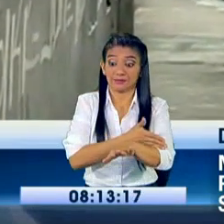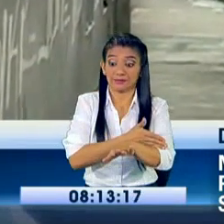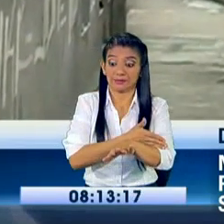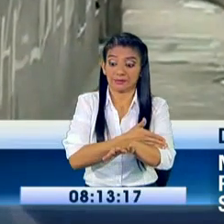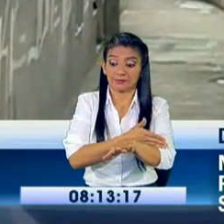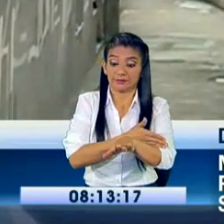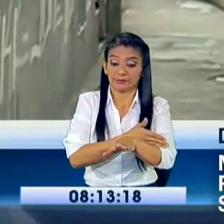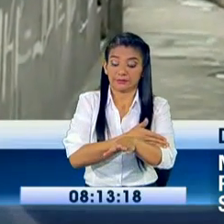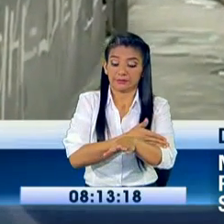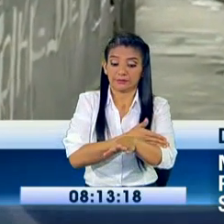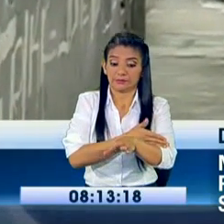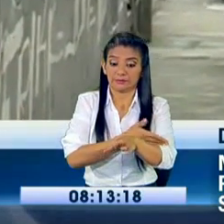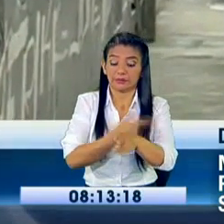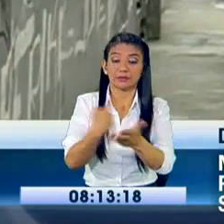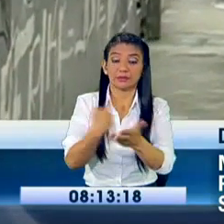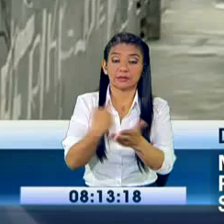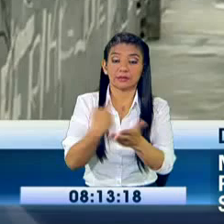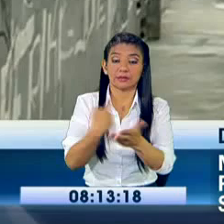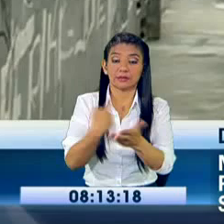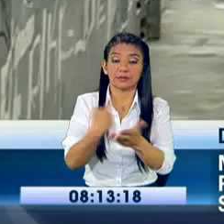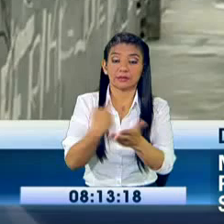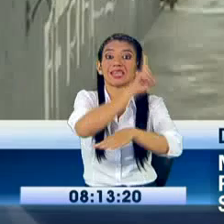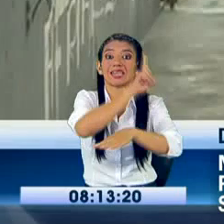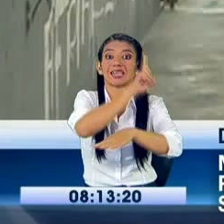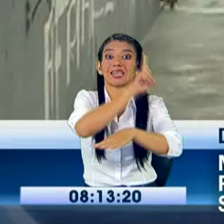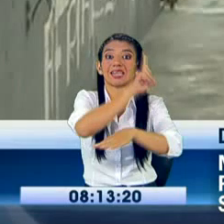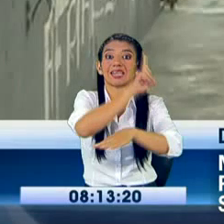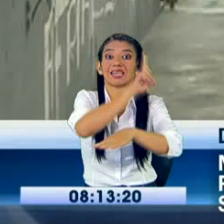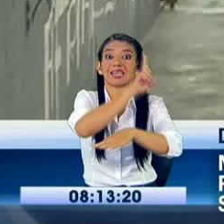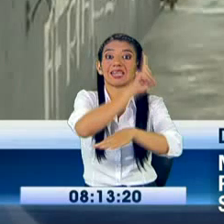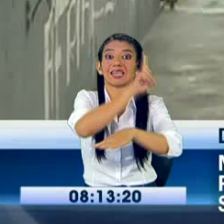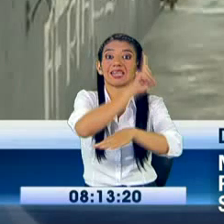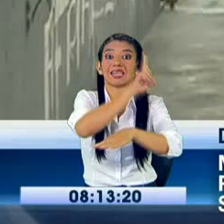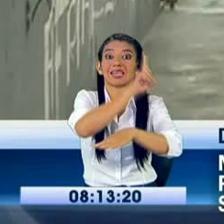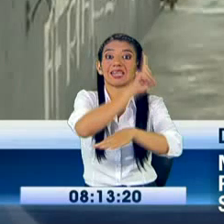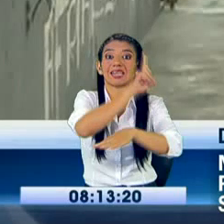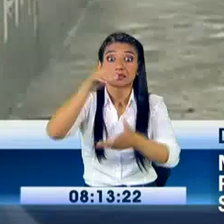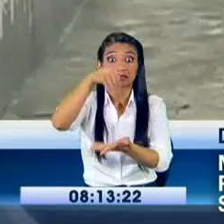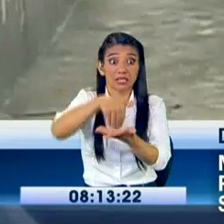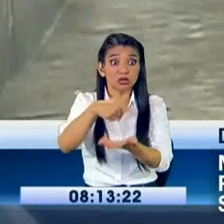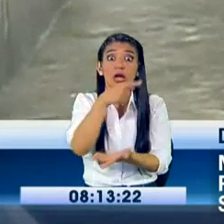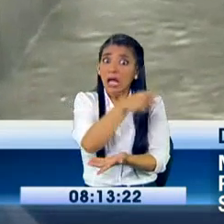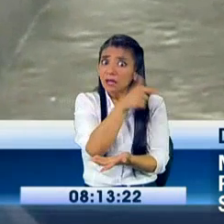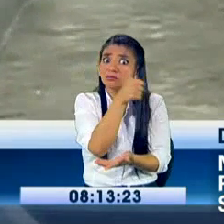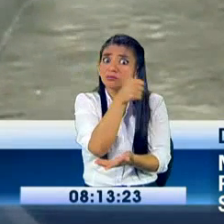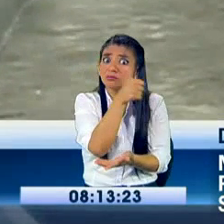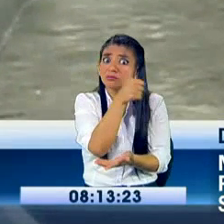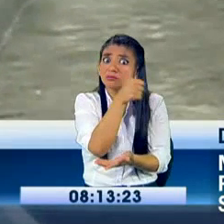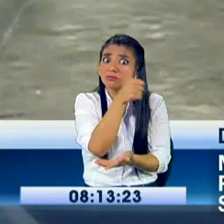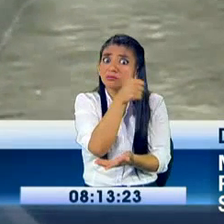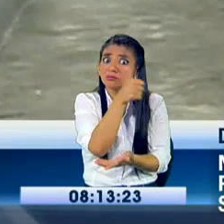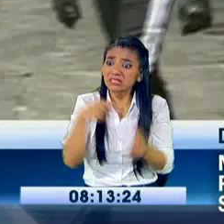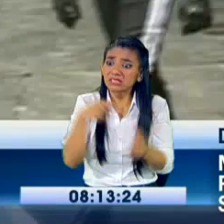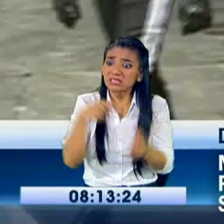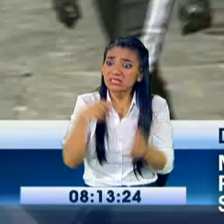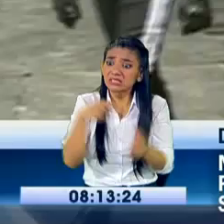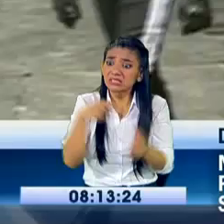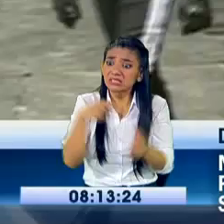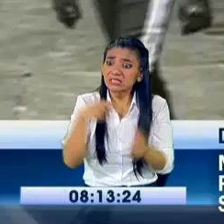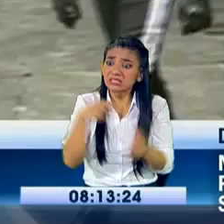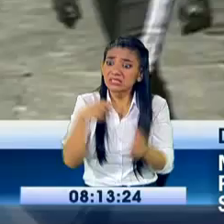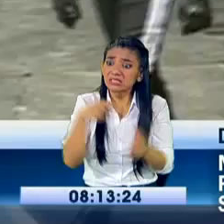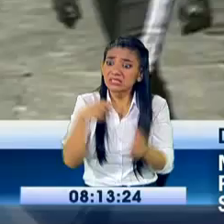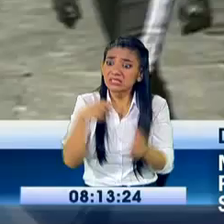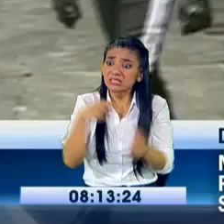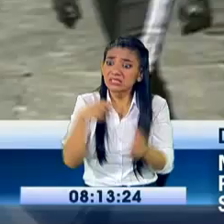turistas y una serie de proyectos más que tenemos en mente. El alcalde estuvo